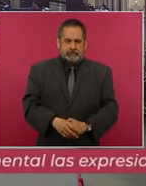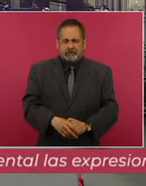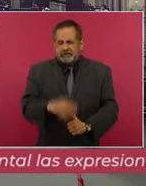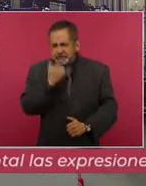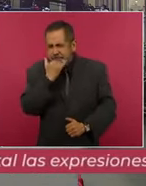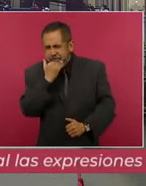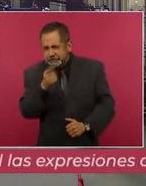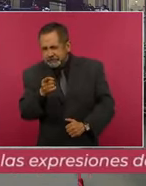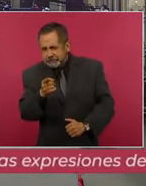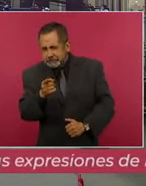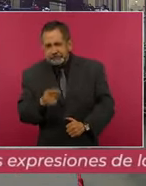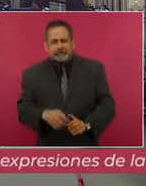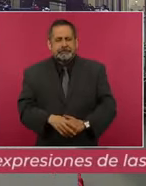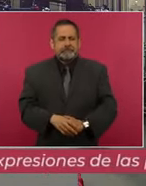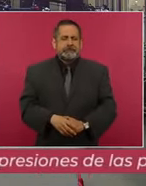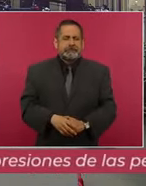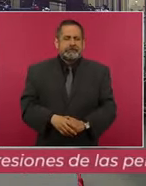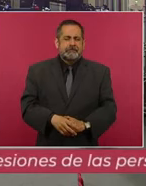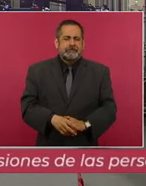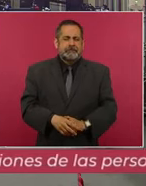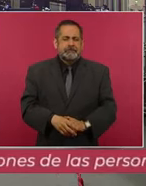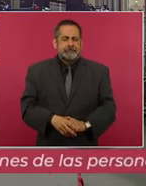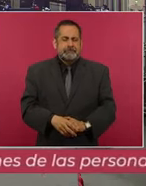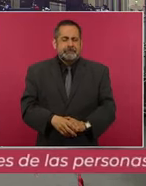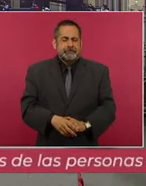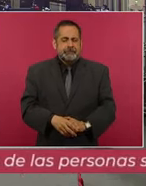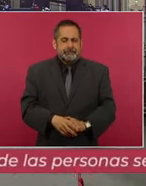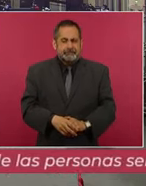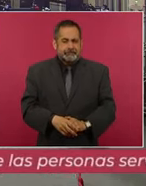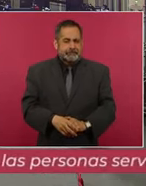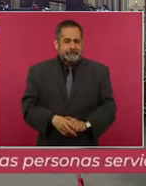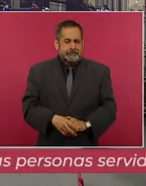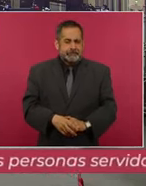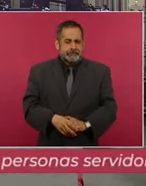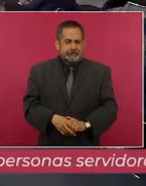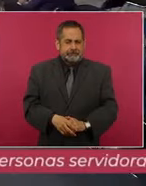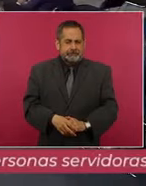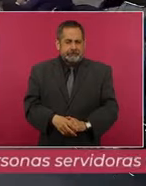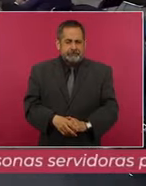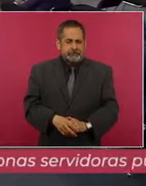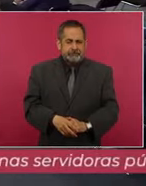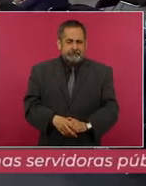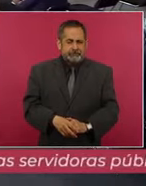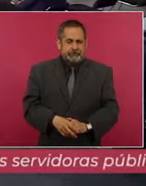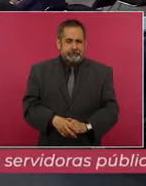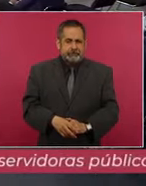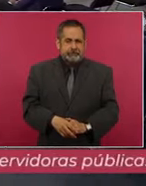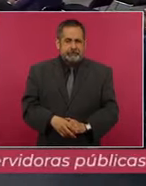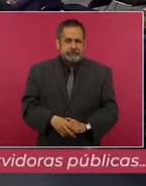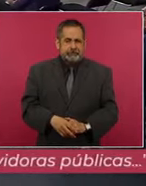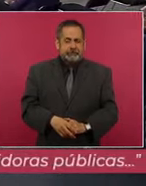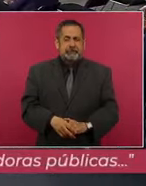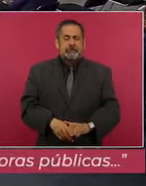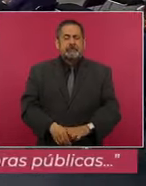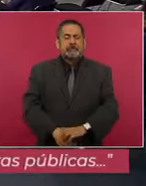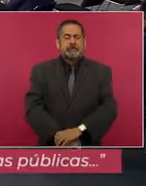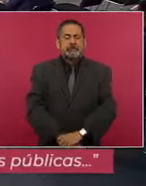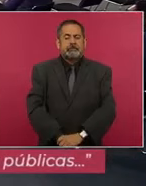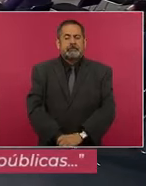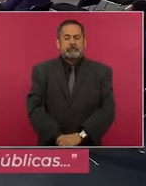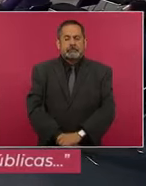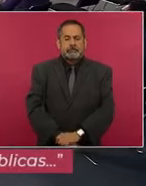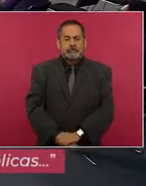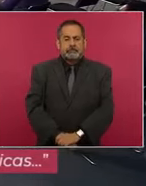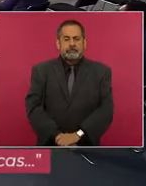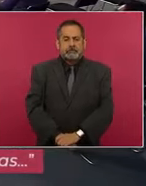¿Cómo? ¿Va a responder a los legisladores estadounidenses que están acusándolo con Blinken de que hay un uso político faccioso